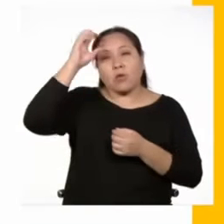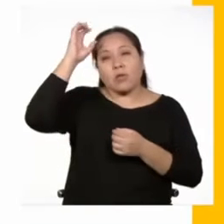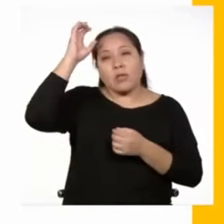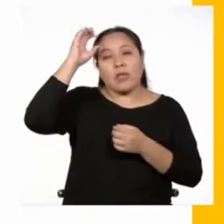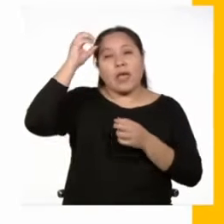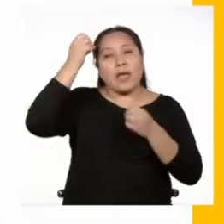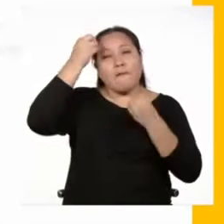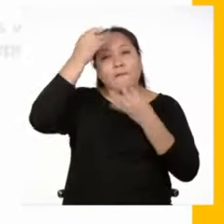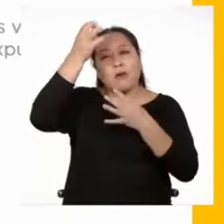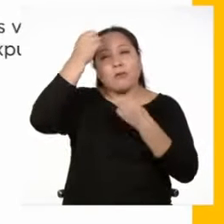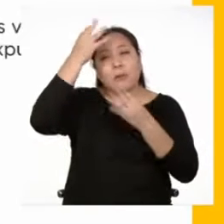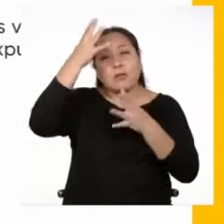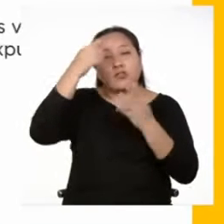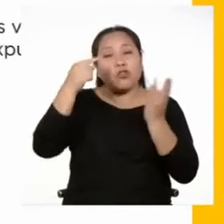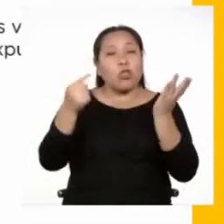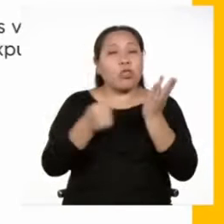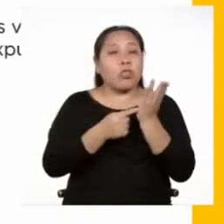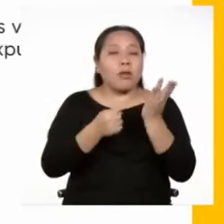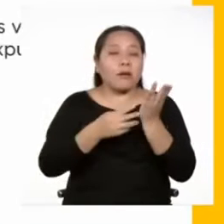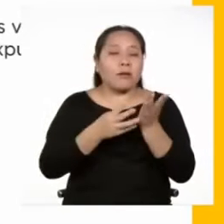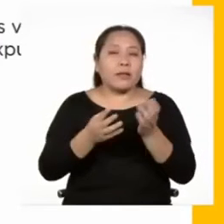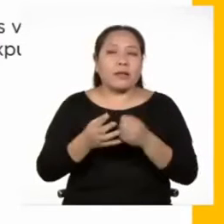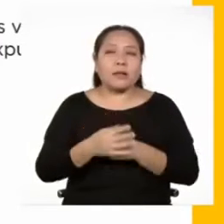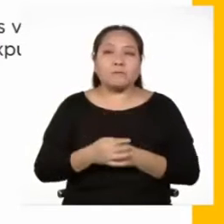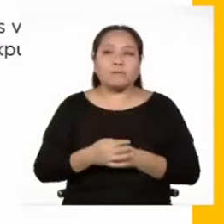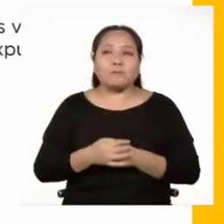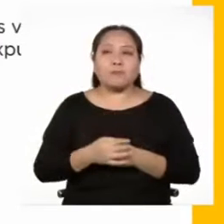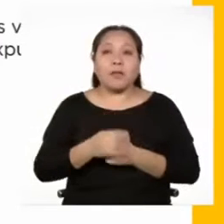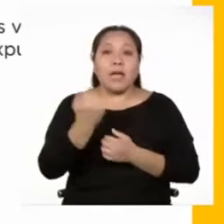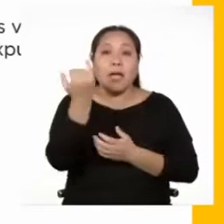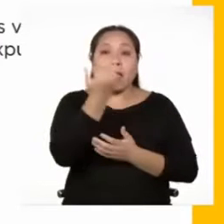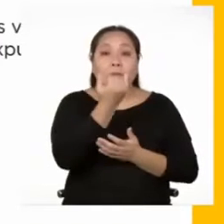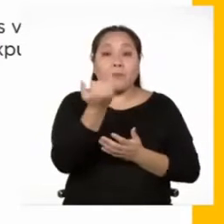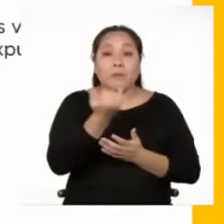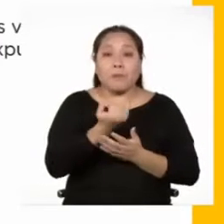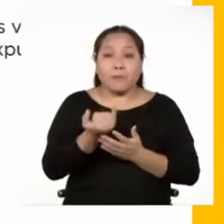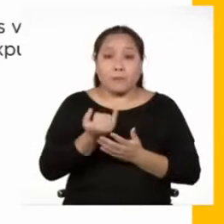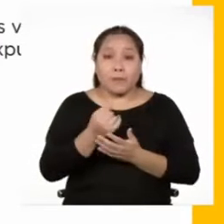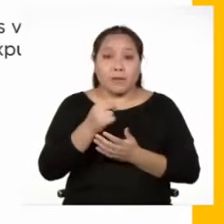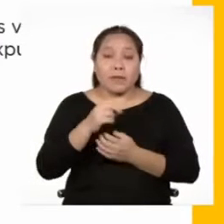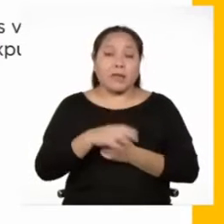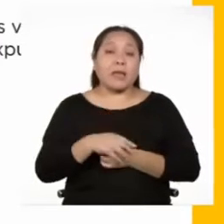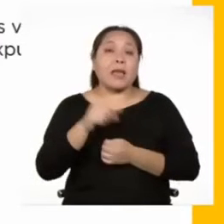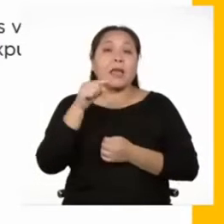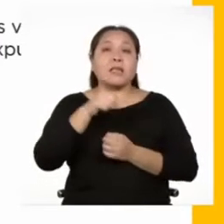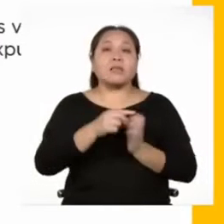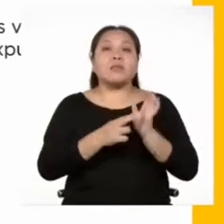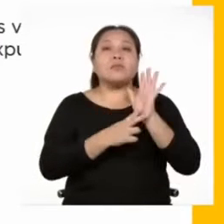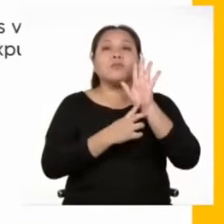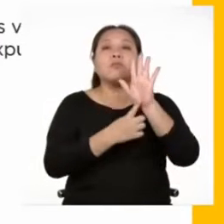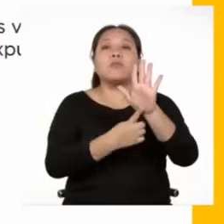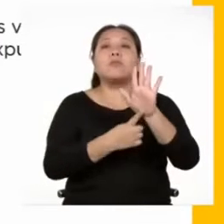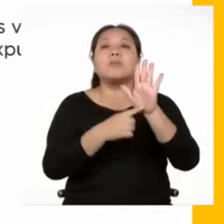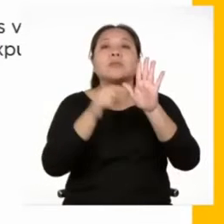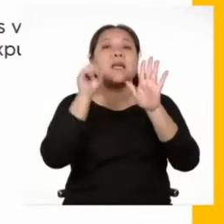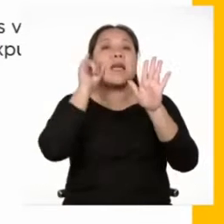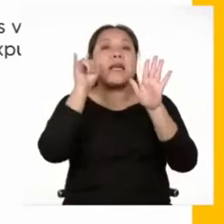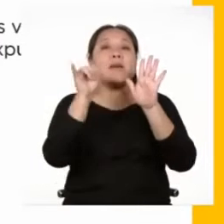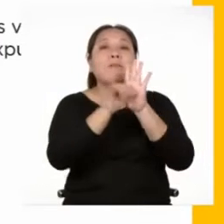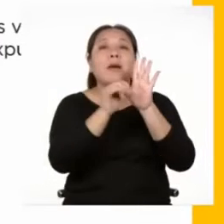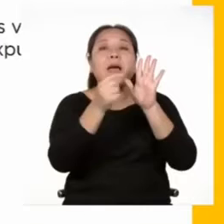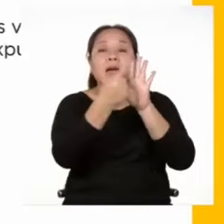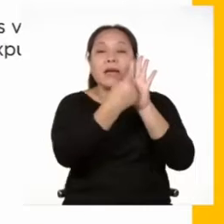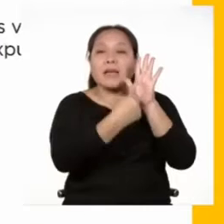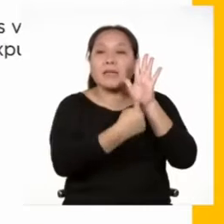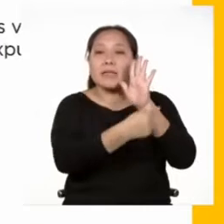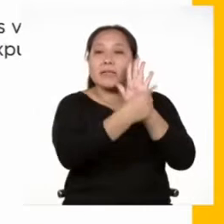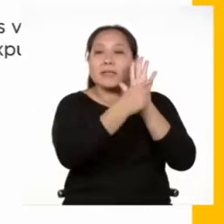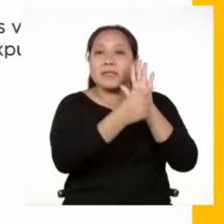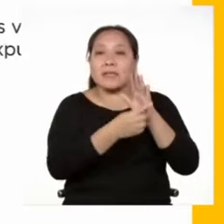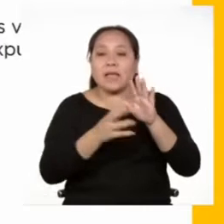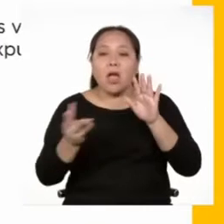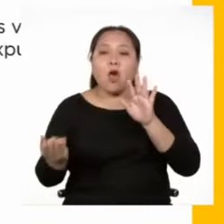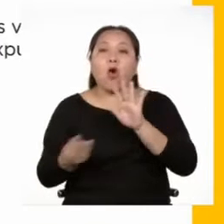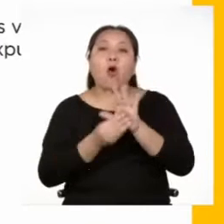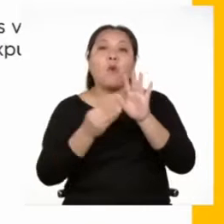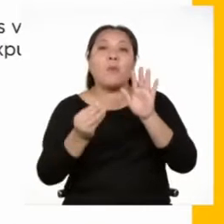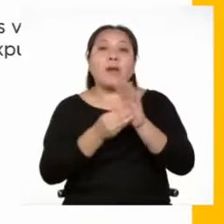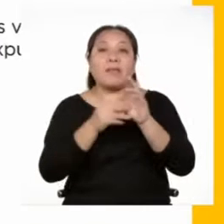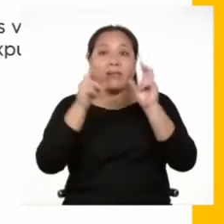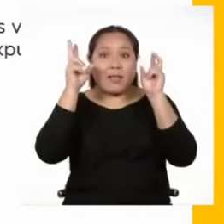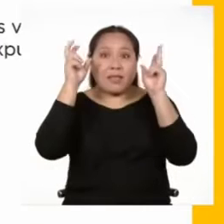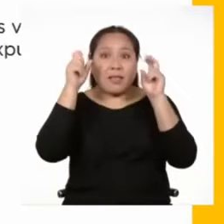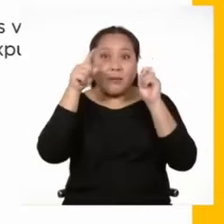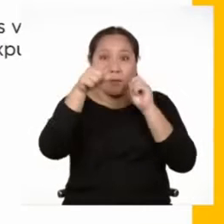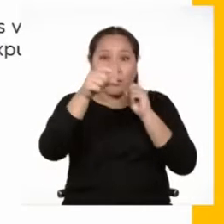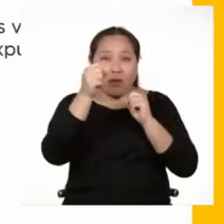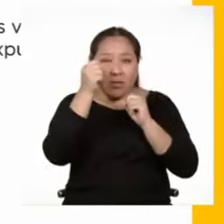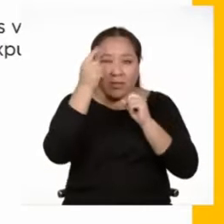o técnico. Los gráficos e imágenes son recursos visuales que permiten complementar el tema expuesto para una mejor